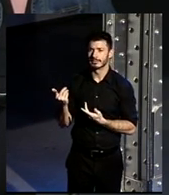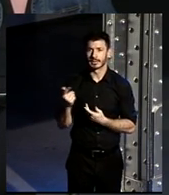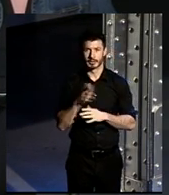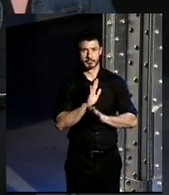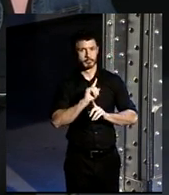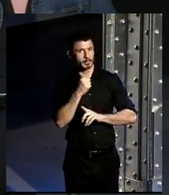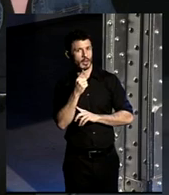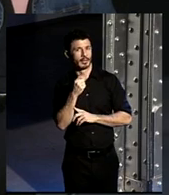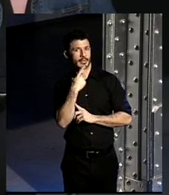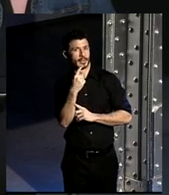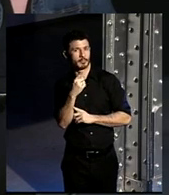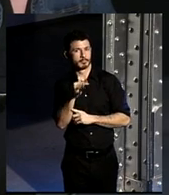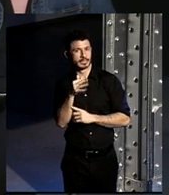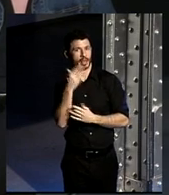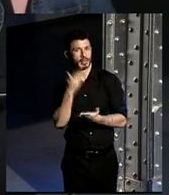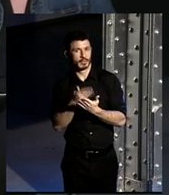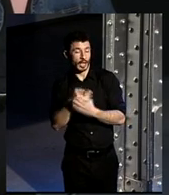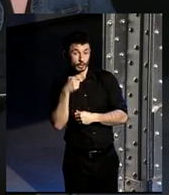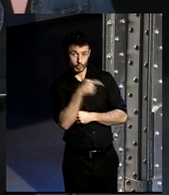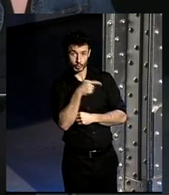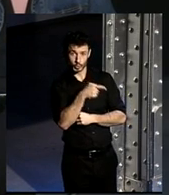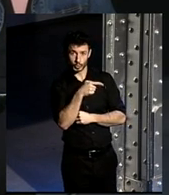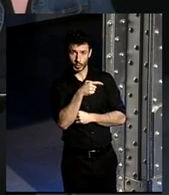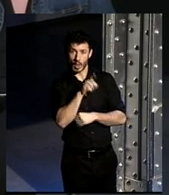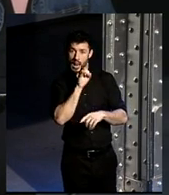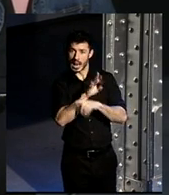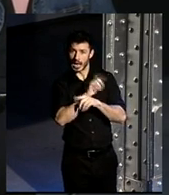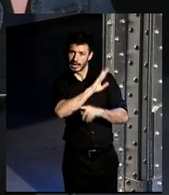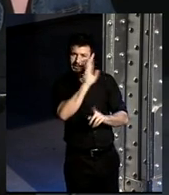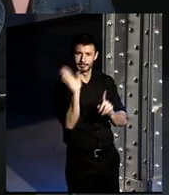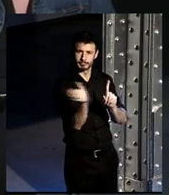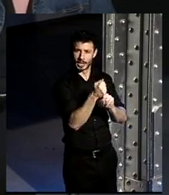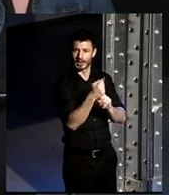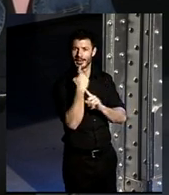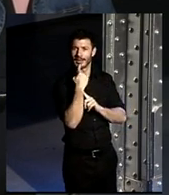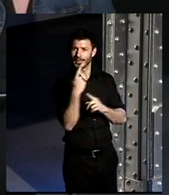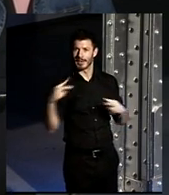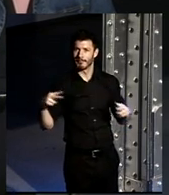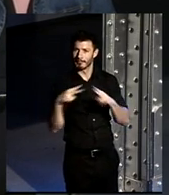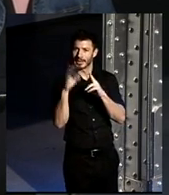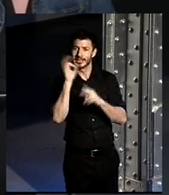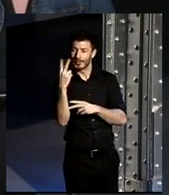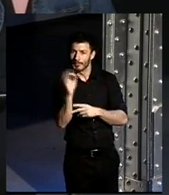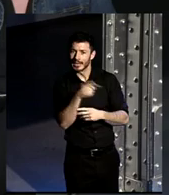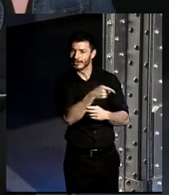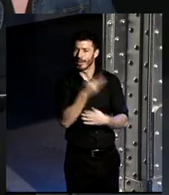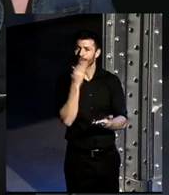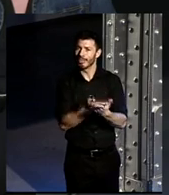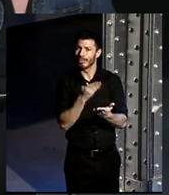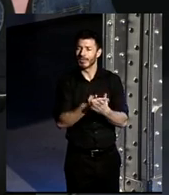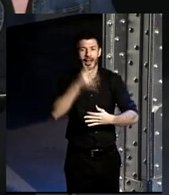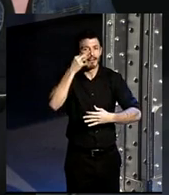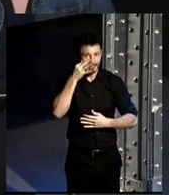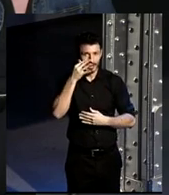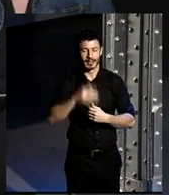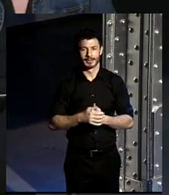que fuiste tú quien localizó la carta que certificaba la autoría del libro de Verne. Sí, pero después hablamos otra vez de